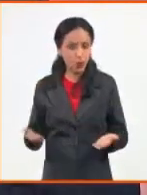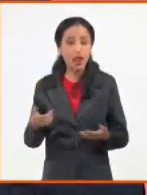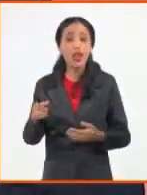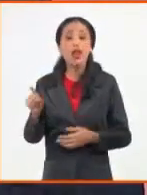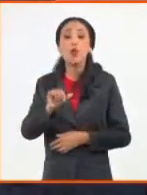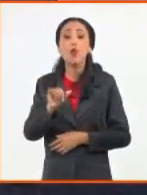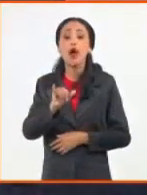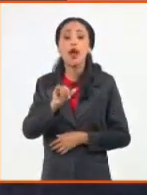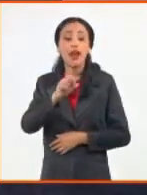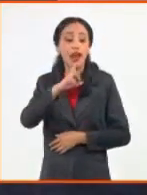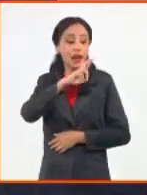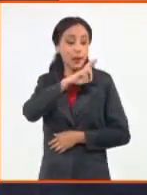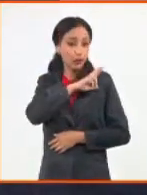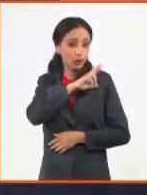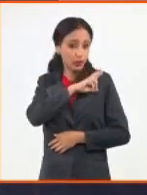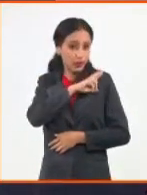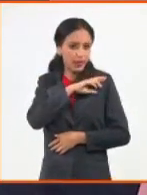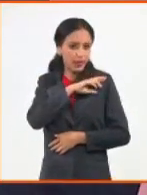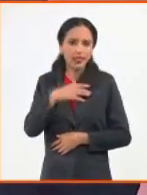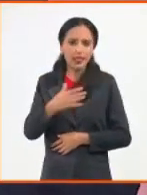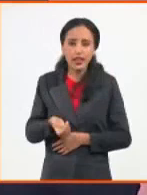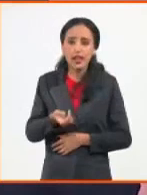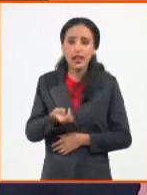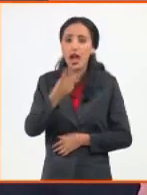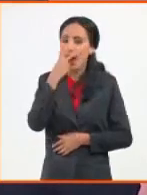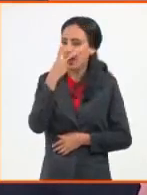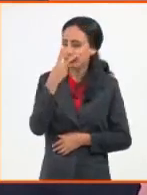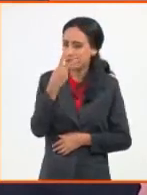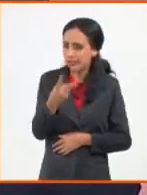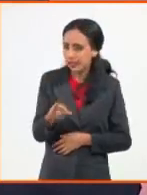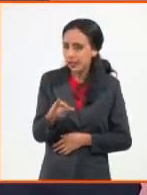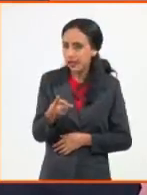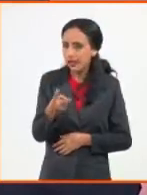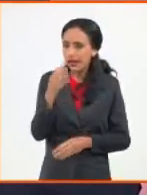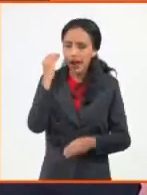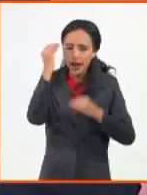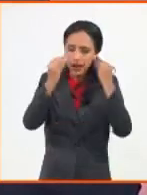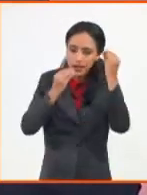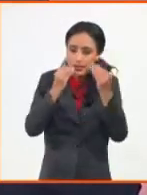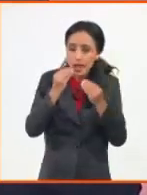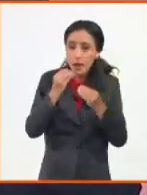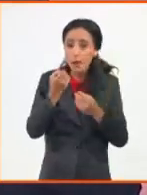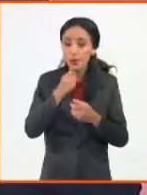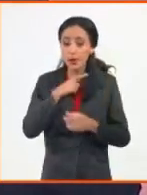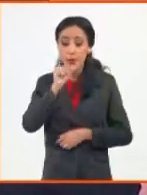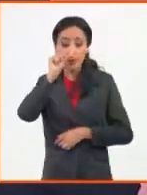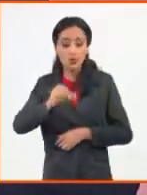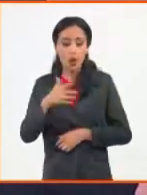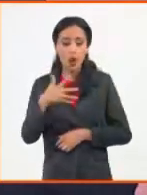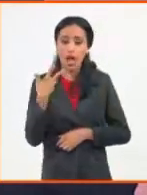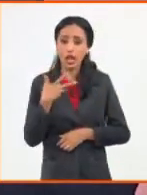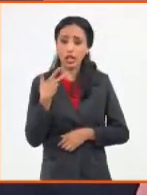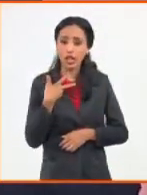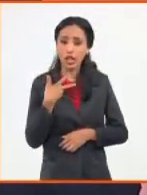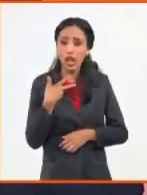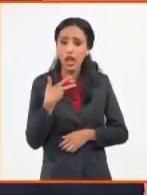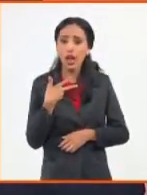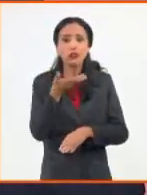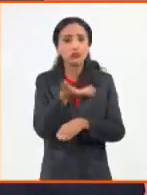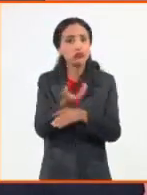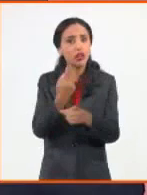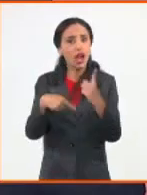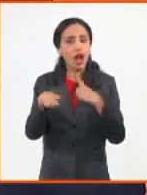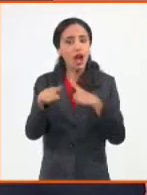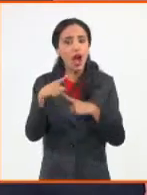evaluar analizar y responder de manera adecuada a todas las quejas todas las reclamaciones todas las inconformidades